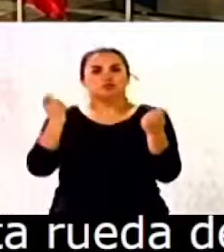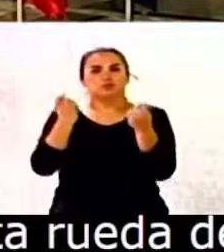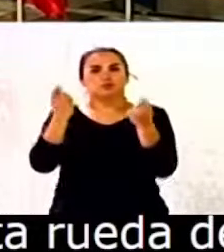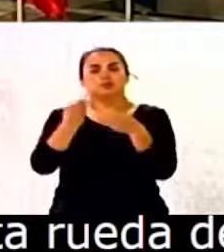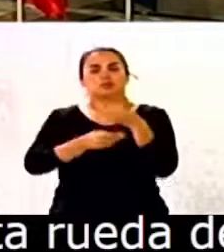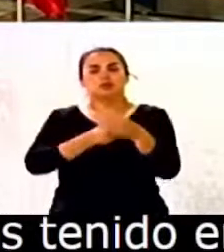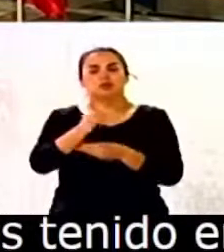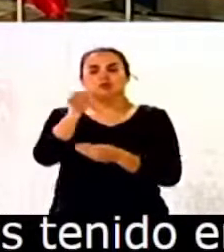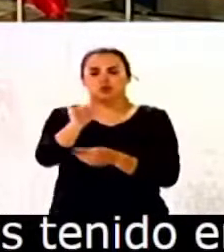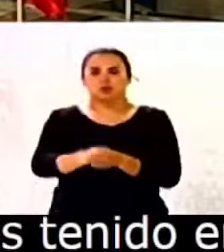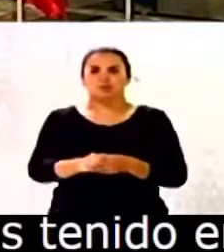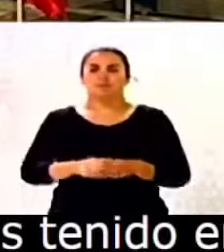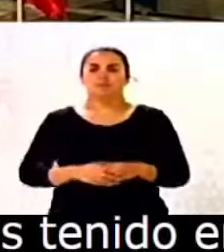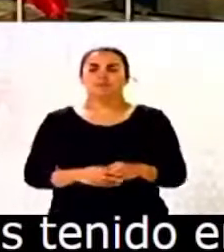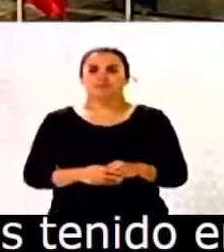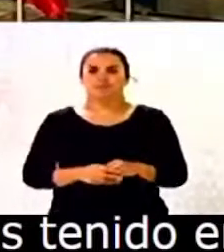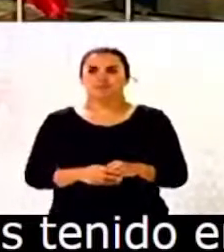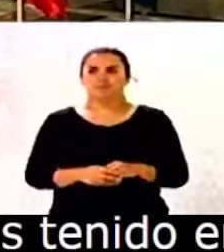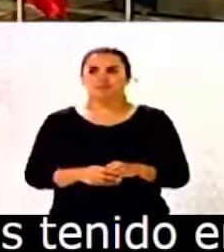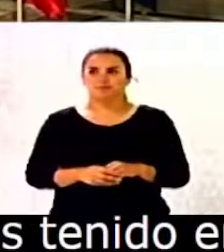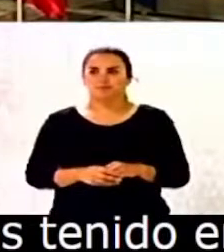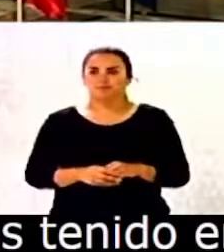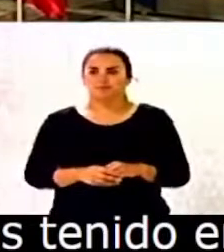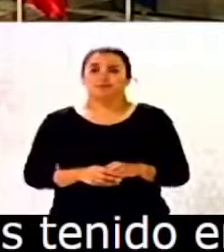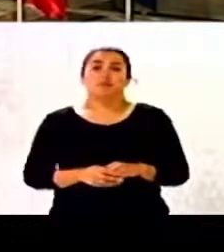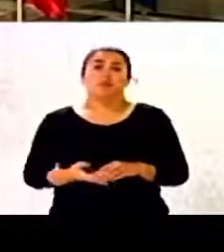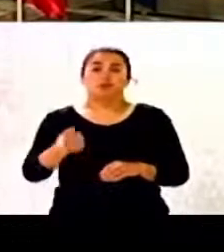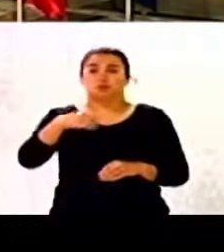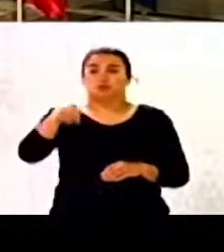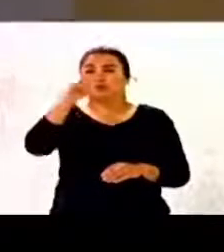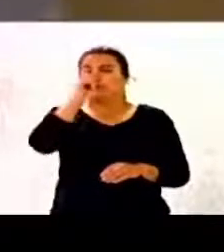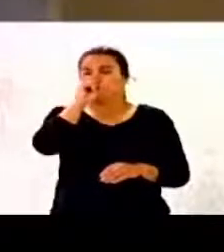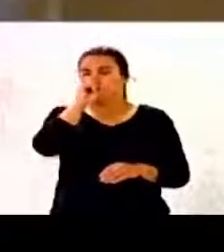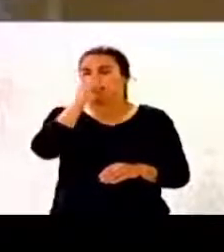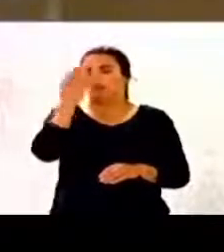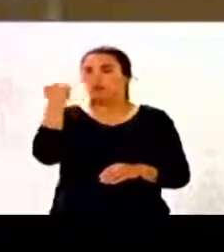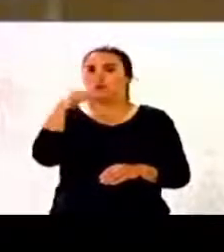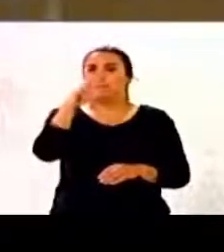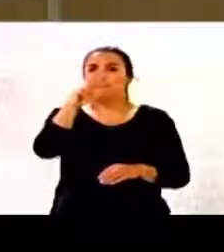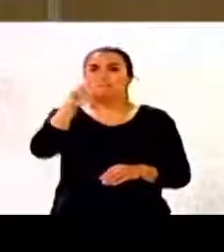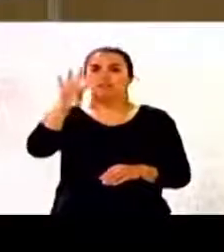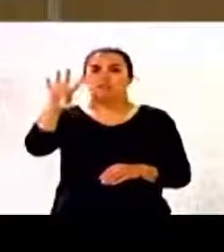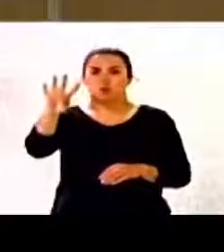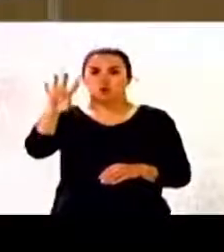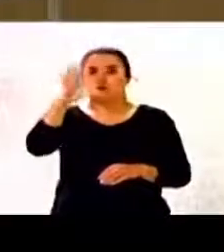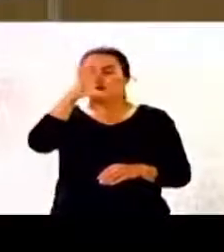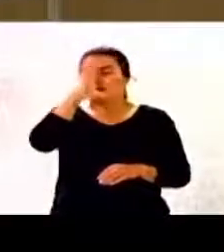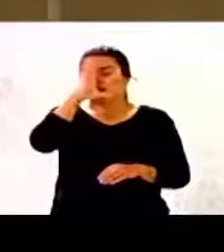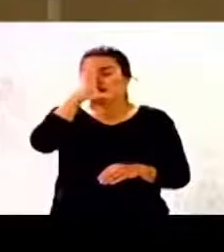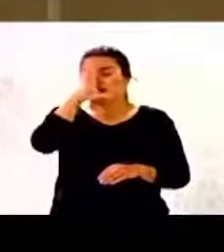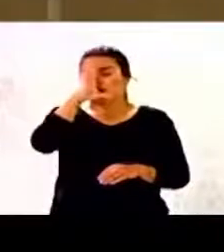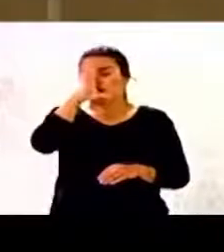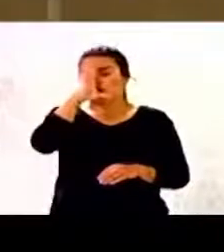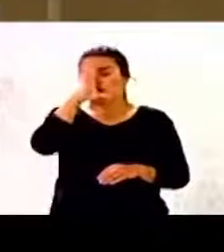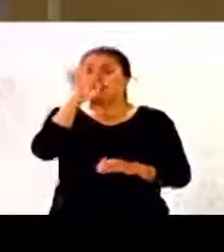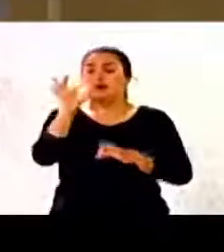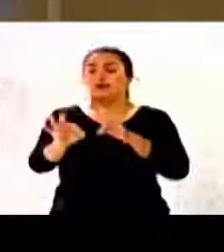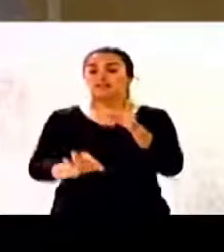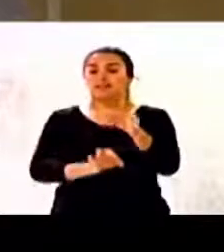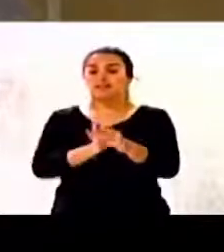día de hoy. Como ustedes recordarán, el pasado 24 de febrero, en la